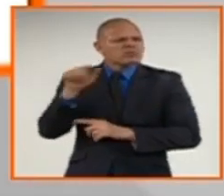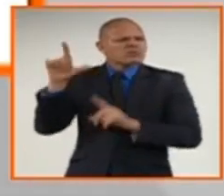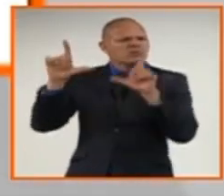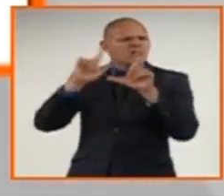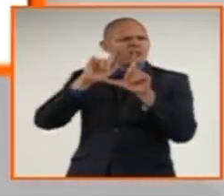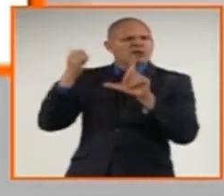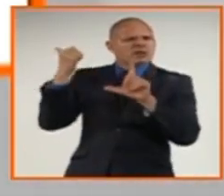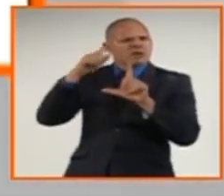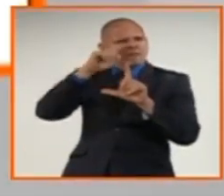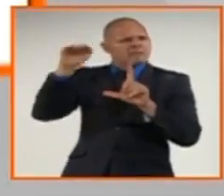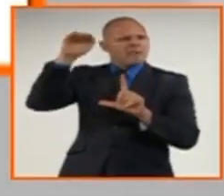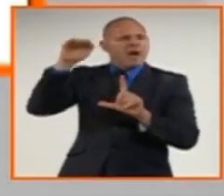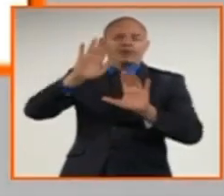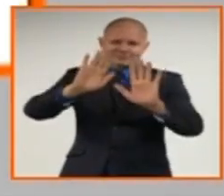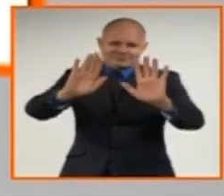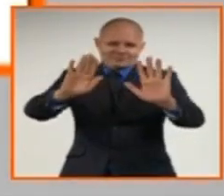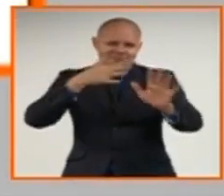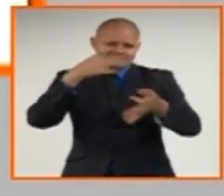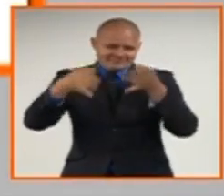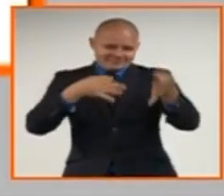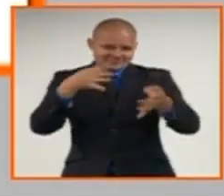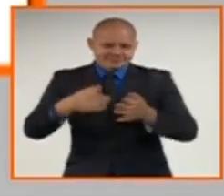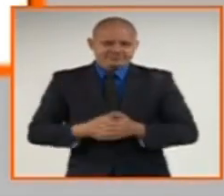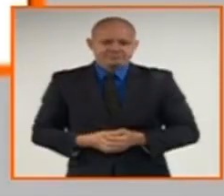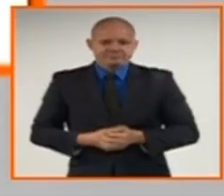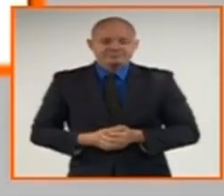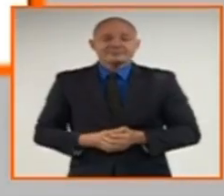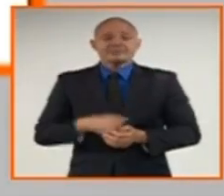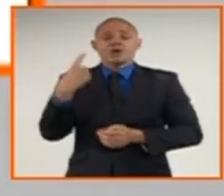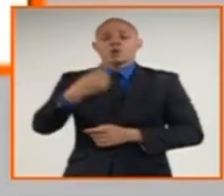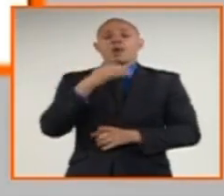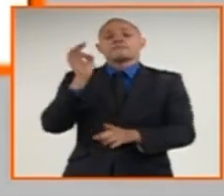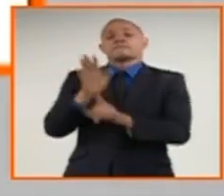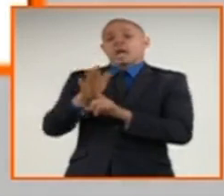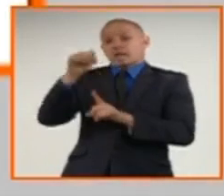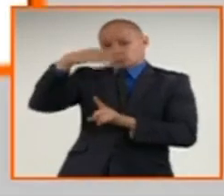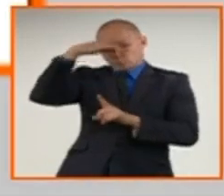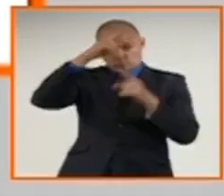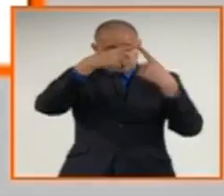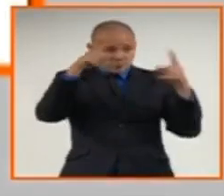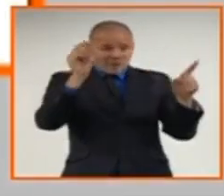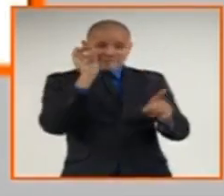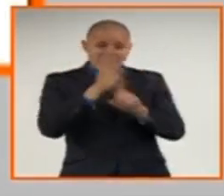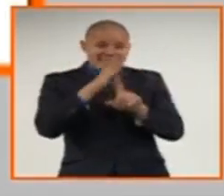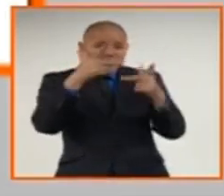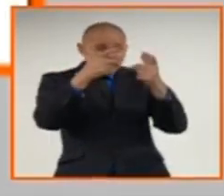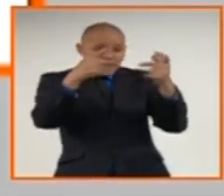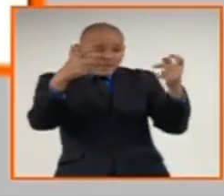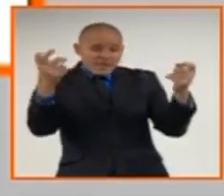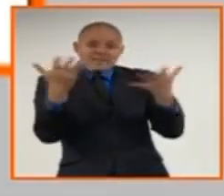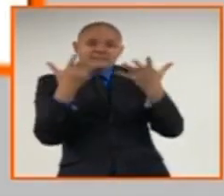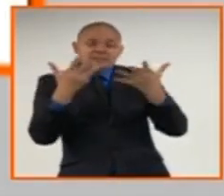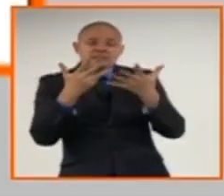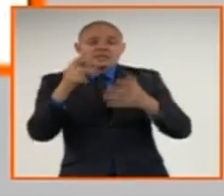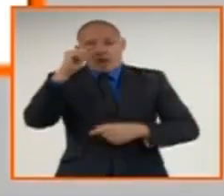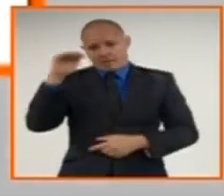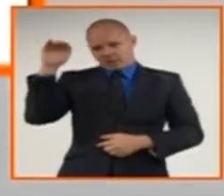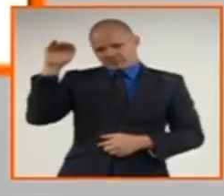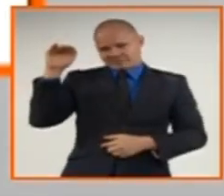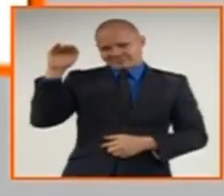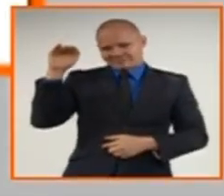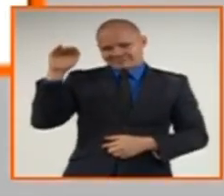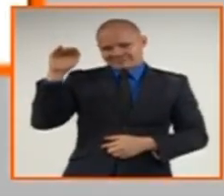hecho de la vacunación masiva primero en adultos en nuestro país hizo que en el momento en que empezó la